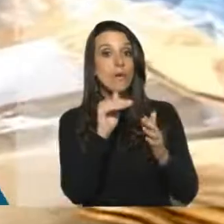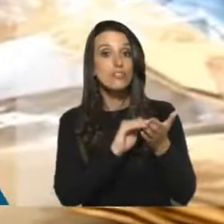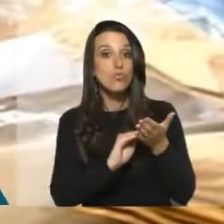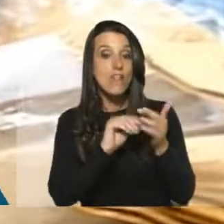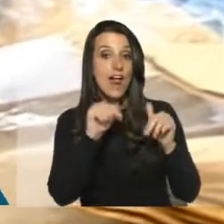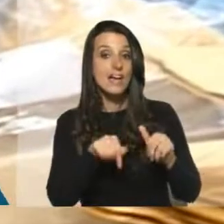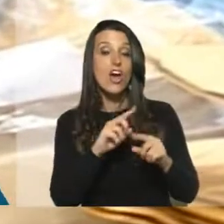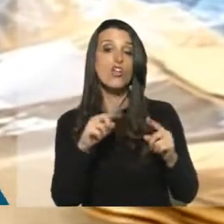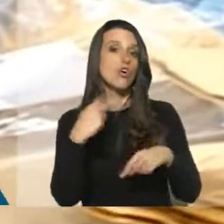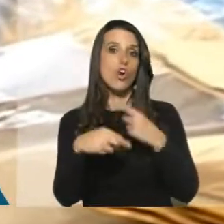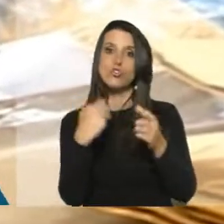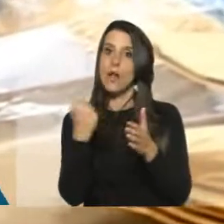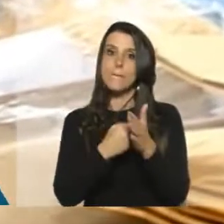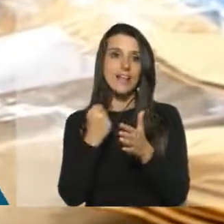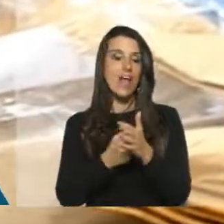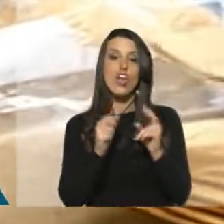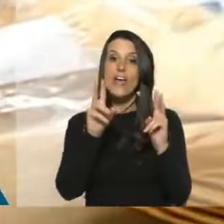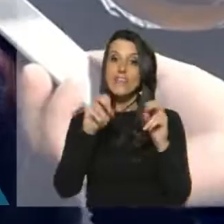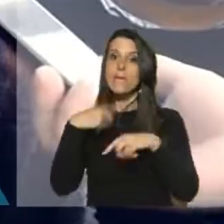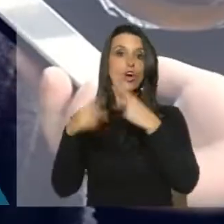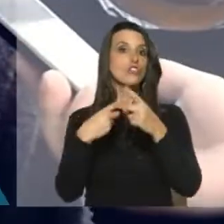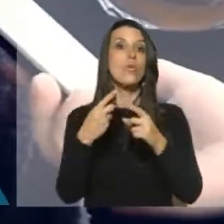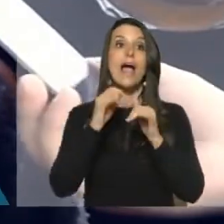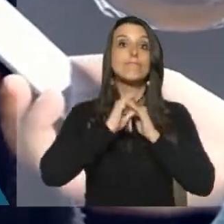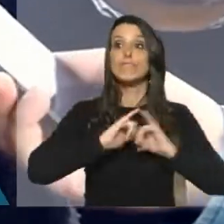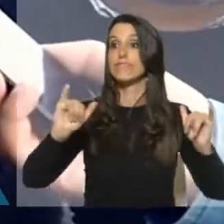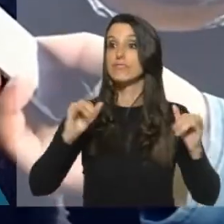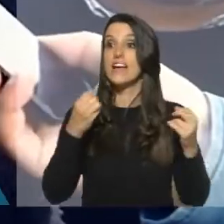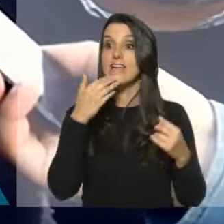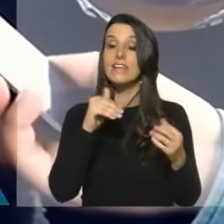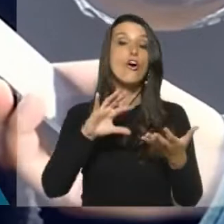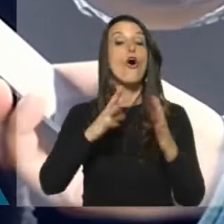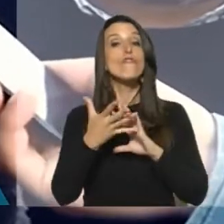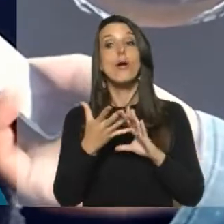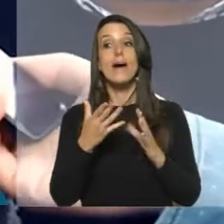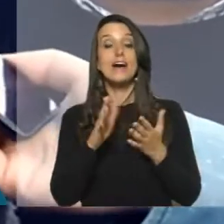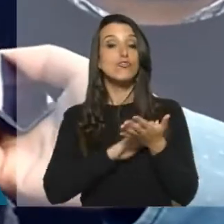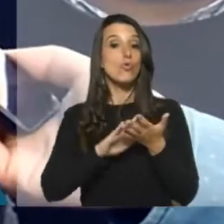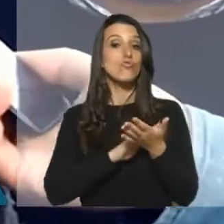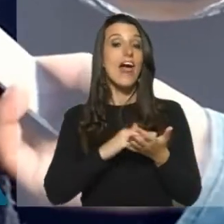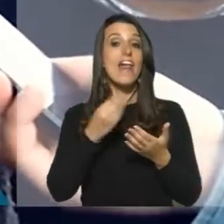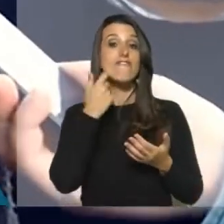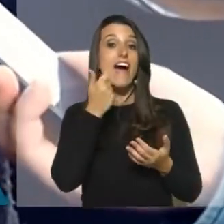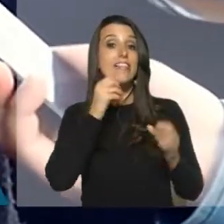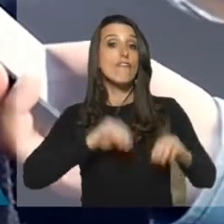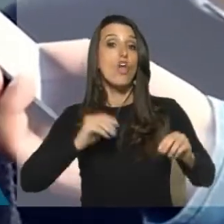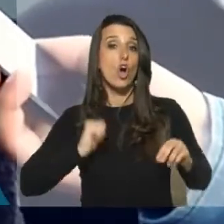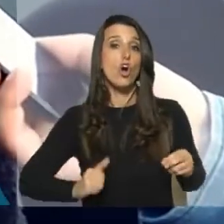acá, nosotros vamos a seguir peleando este tema, lo vamos a colocar en la calle, porque entendemos que la manera de resolver el déficit del correo es que venga más trabajo.